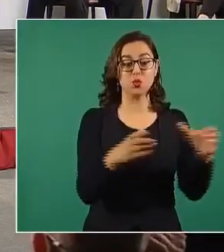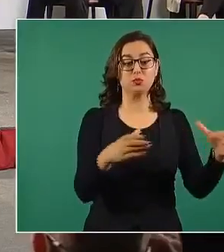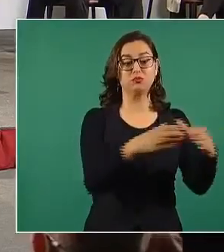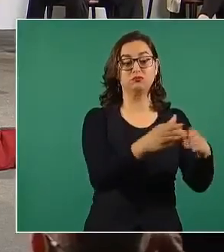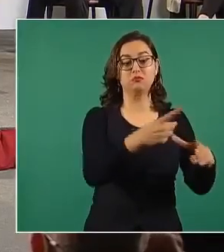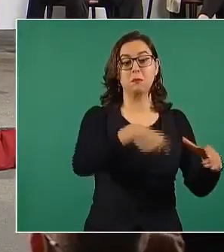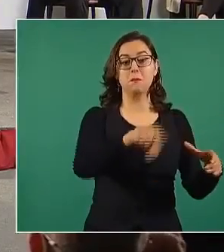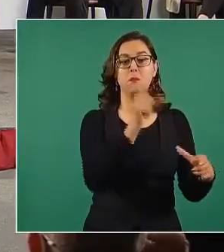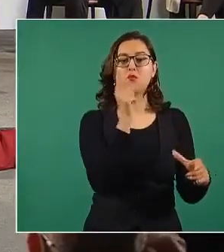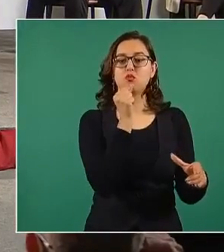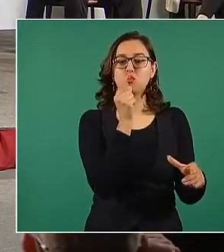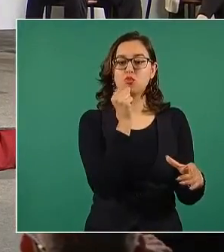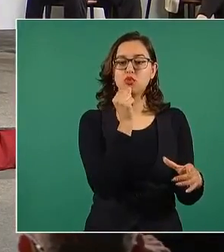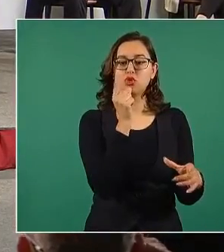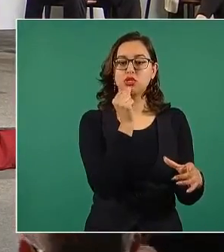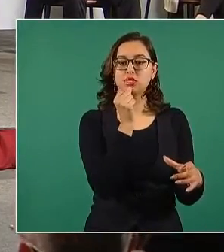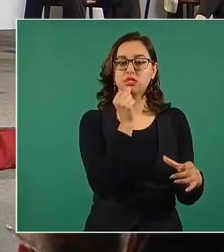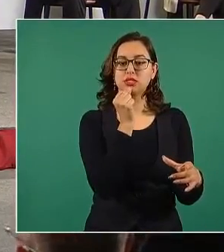policías,